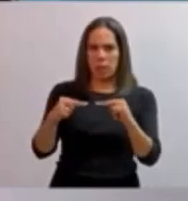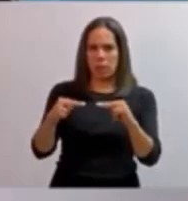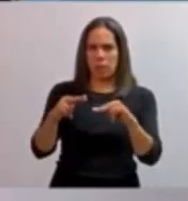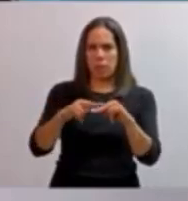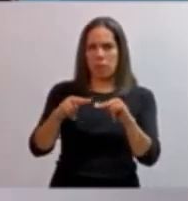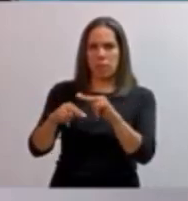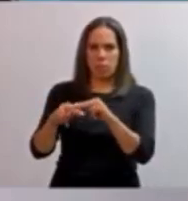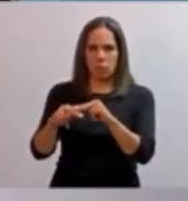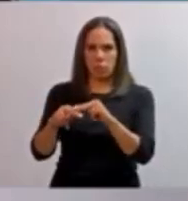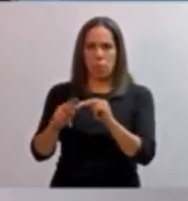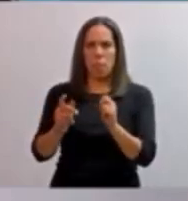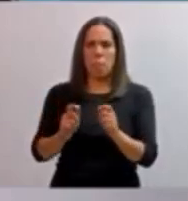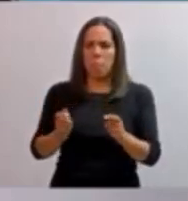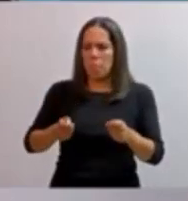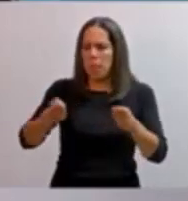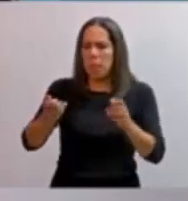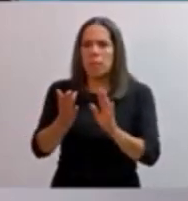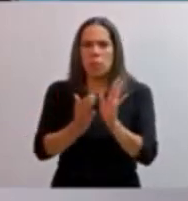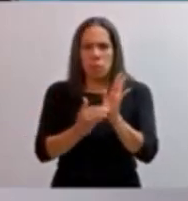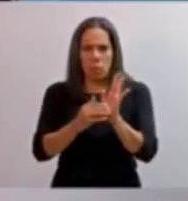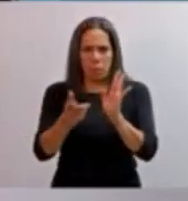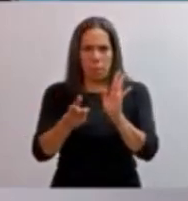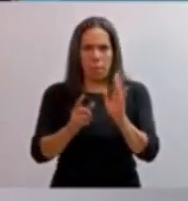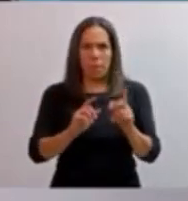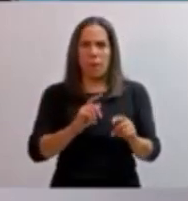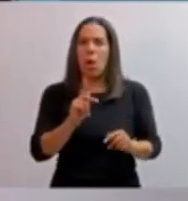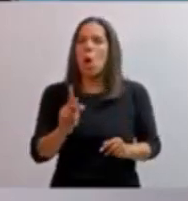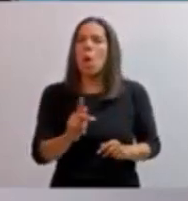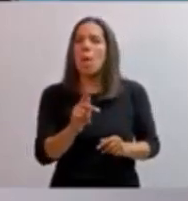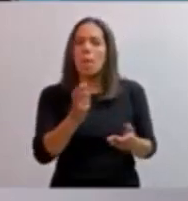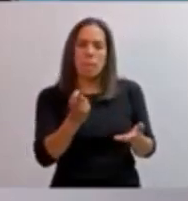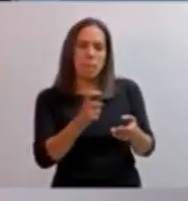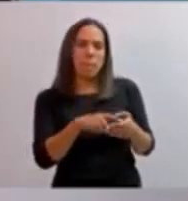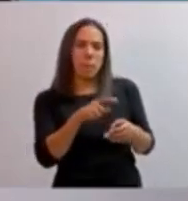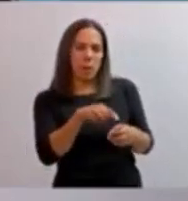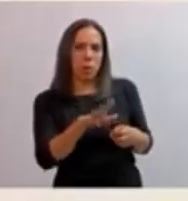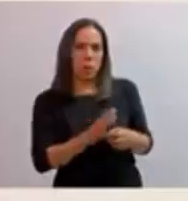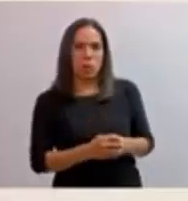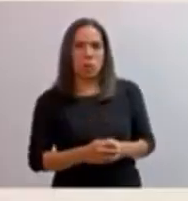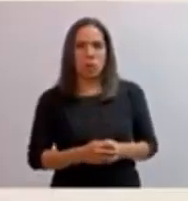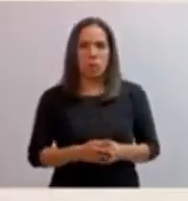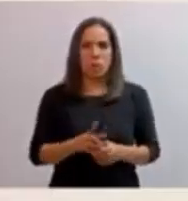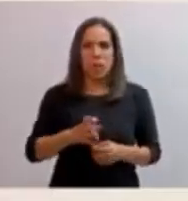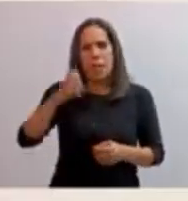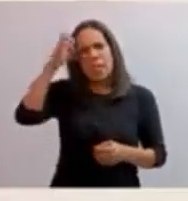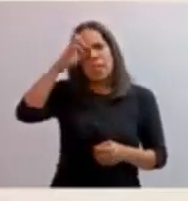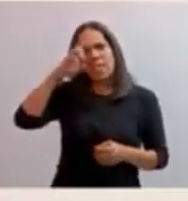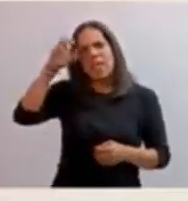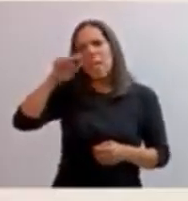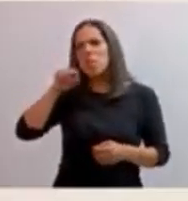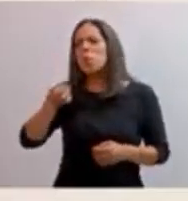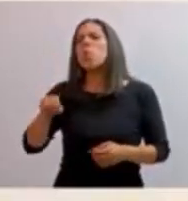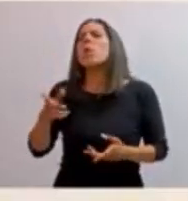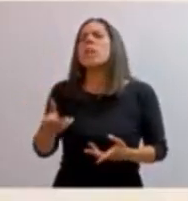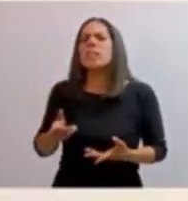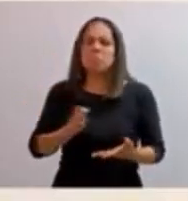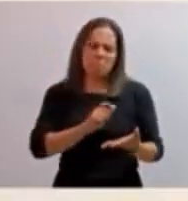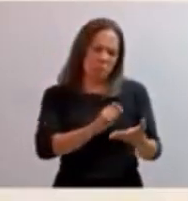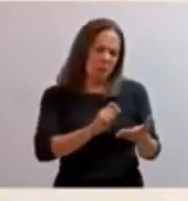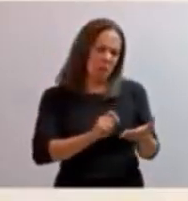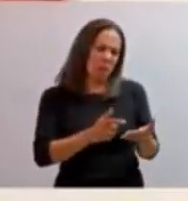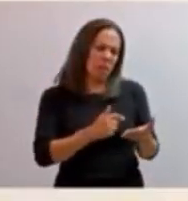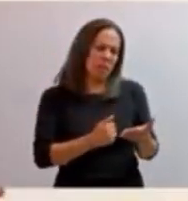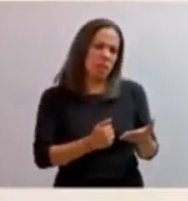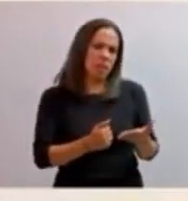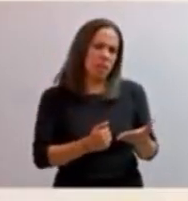unas tarjetas unas preguntas guía. La indicación era que partieran de su experiencia en el Consejo Técnico Escolar